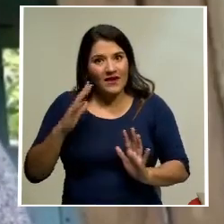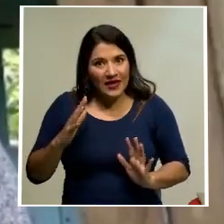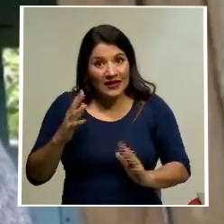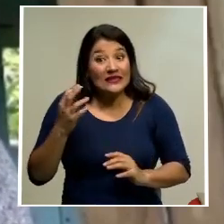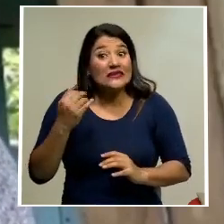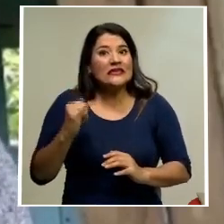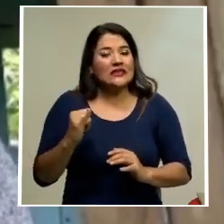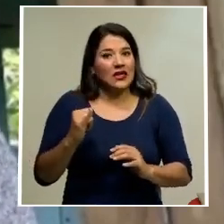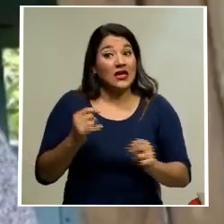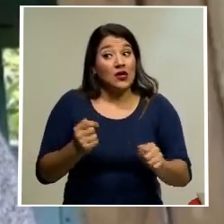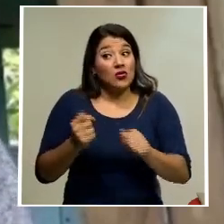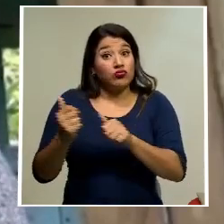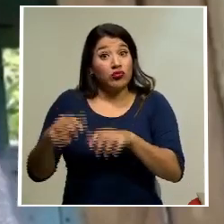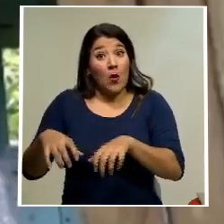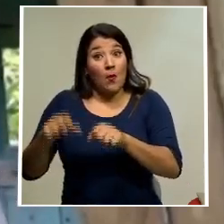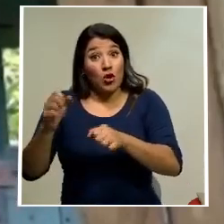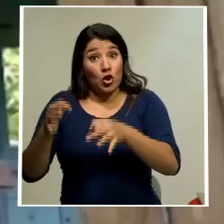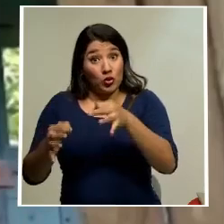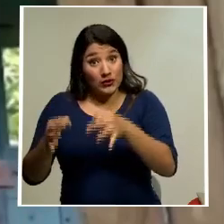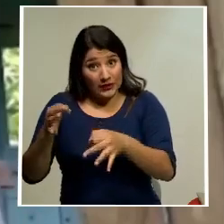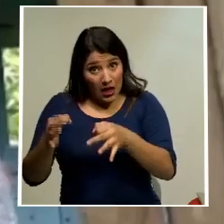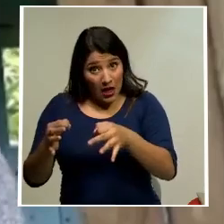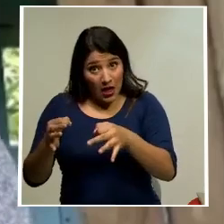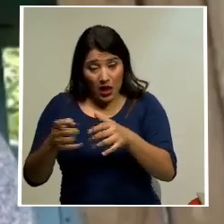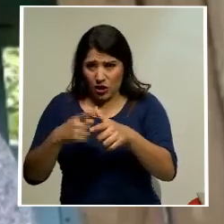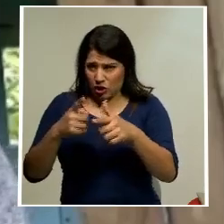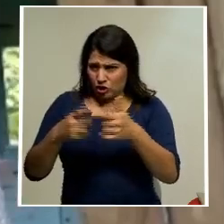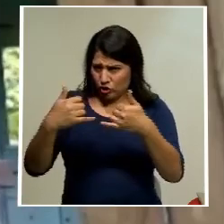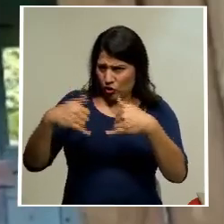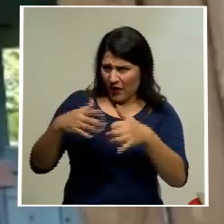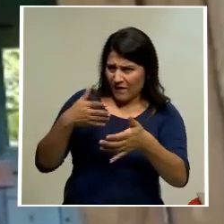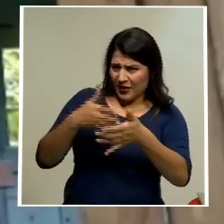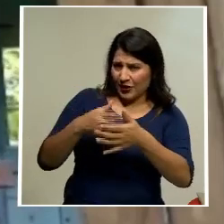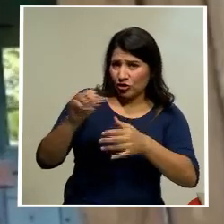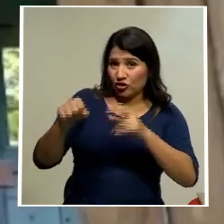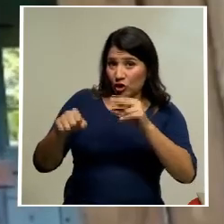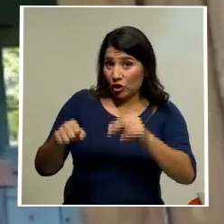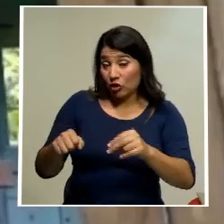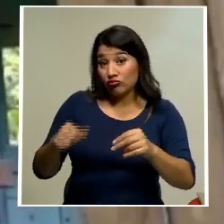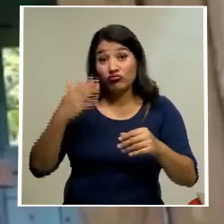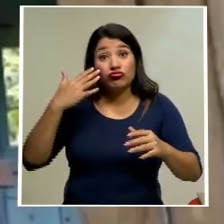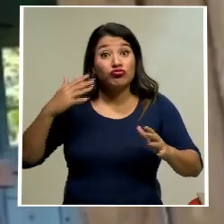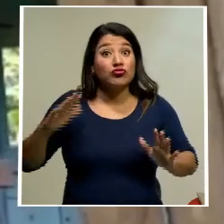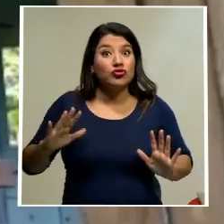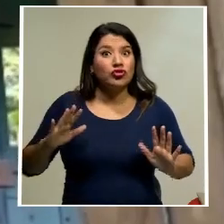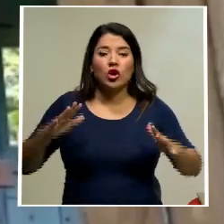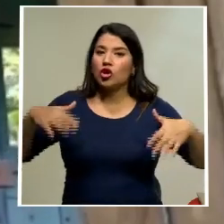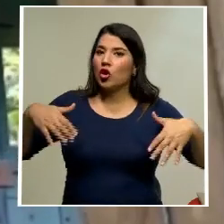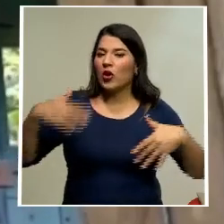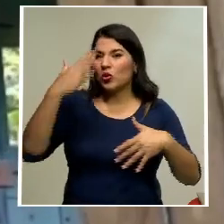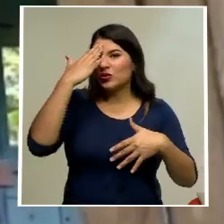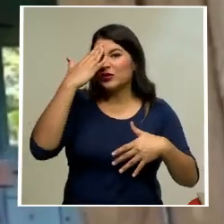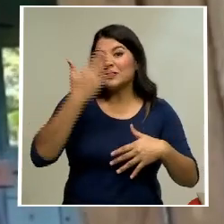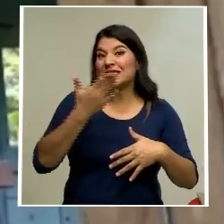no permanece, dependiendo. Y eso no lo podemos saber a priori, porque no sabemos qué va a hacer esa comisión.